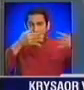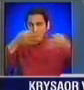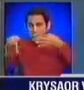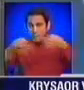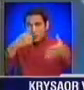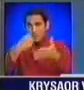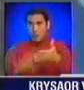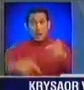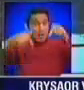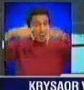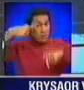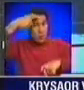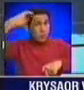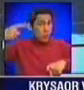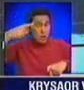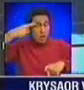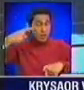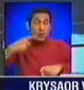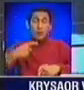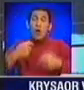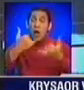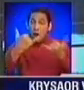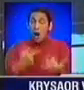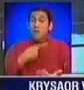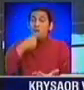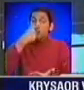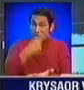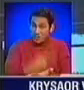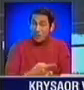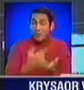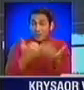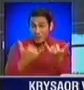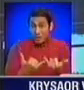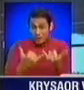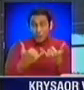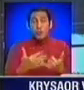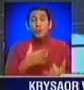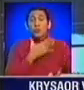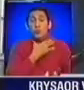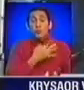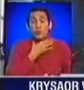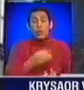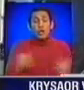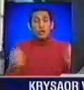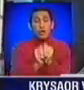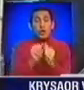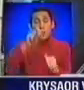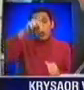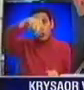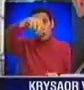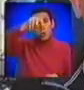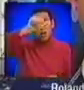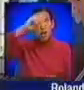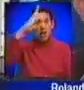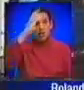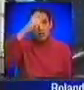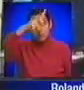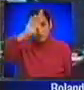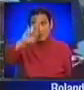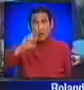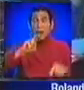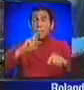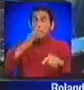que este es un sueño que desde pequeño lo ha compartido con el comandante Ronnie Nader. Extraordinaria, porque desde lo